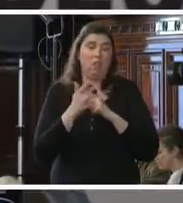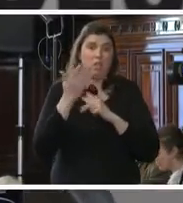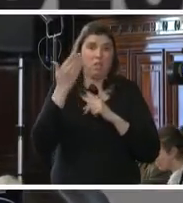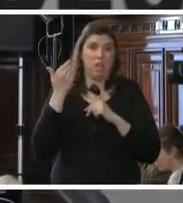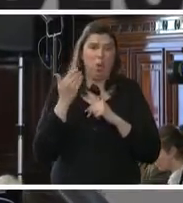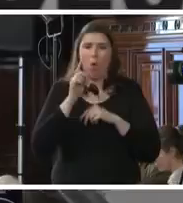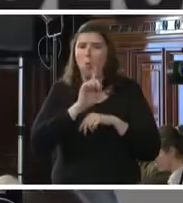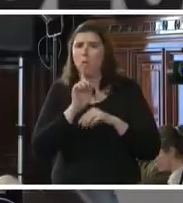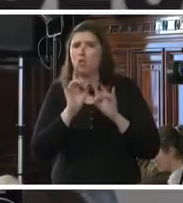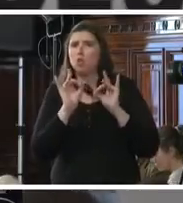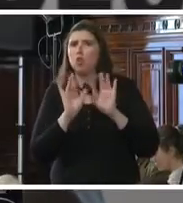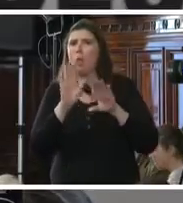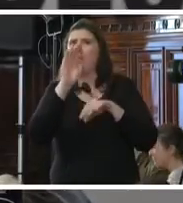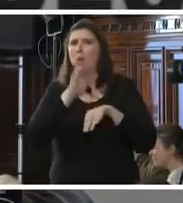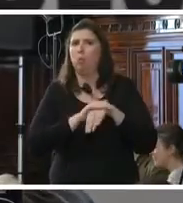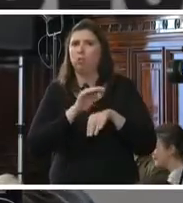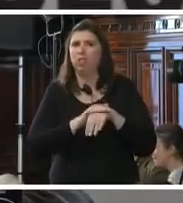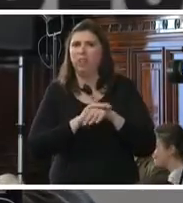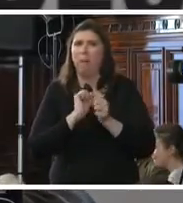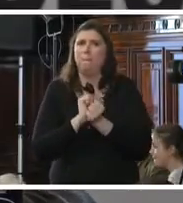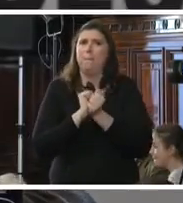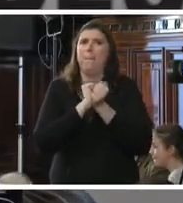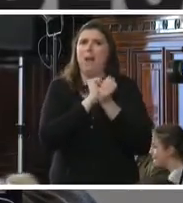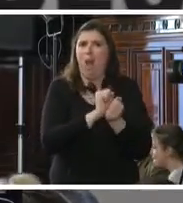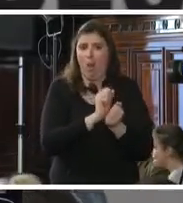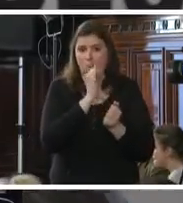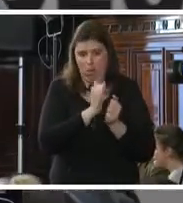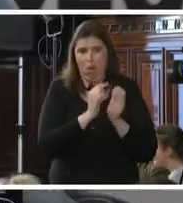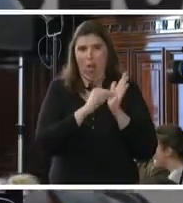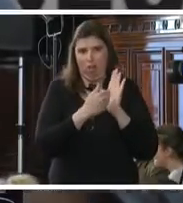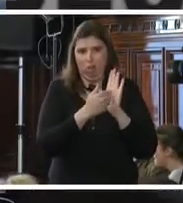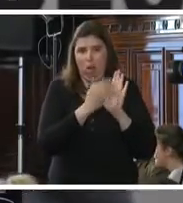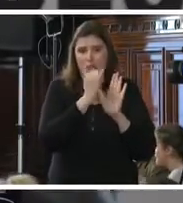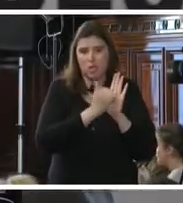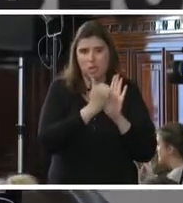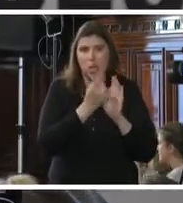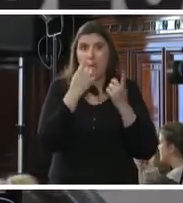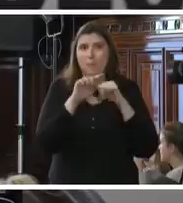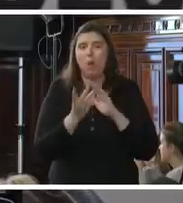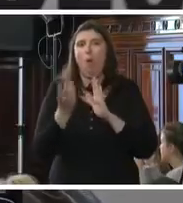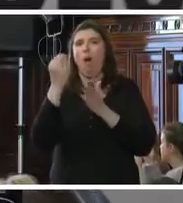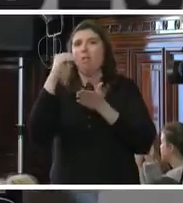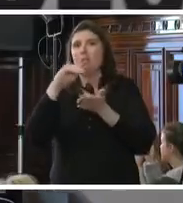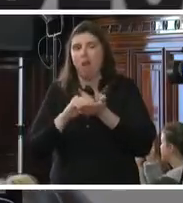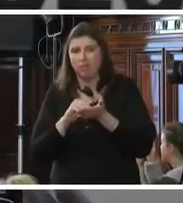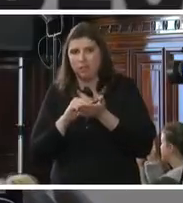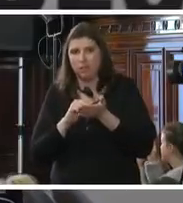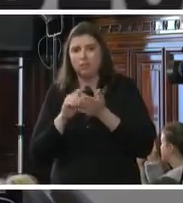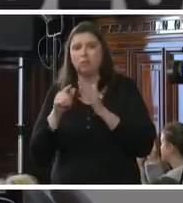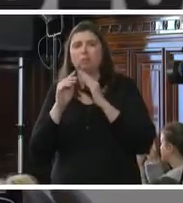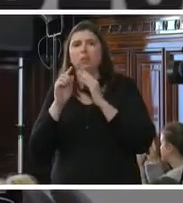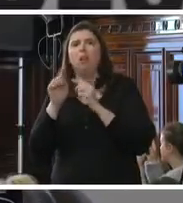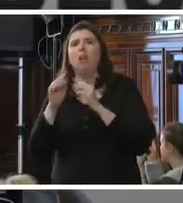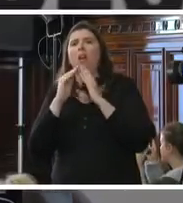la responsabilidad penal que hay que garantizar, es el cuestionamiento que se le hace al